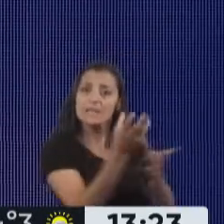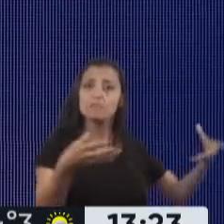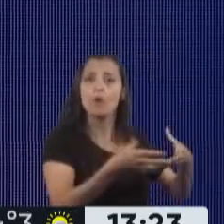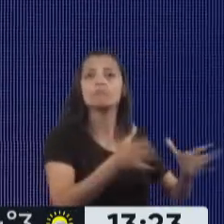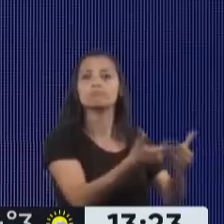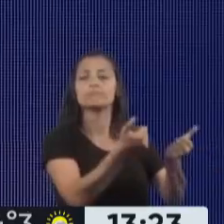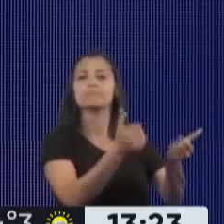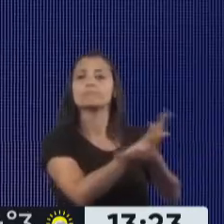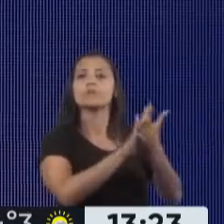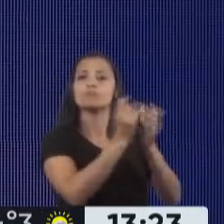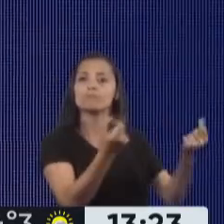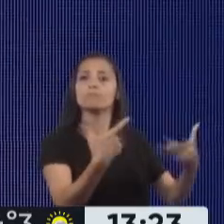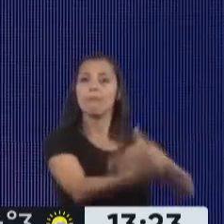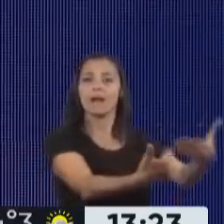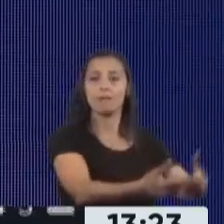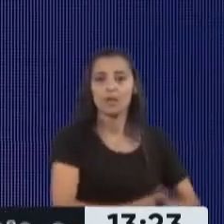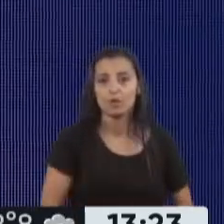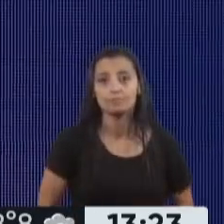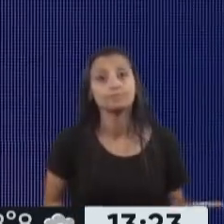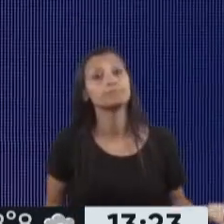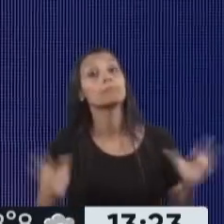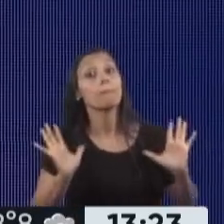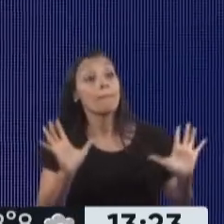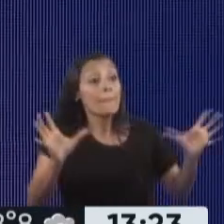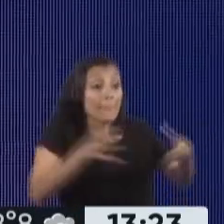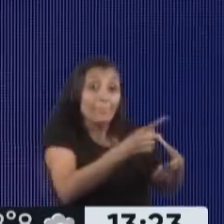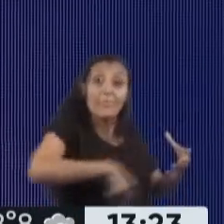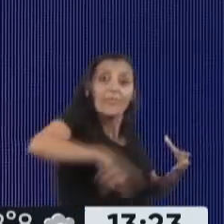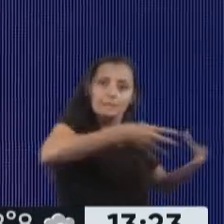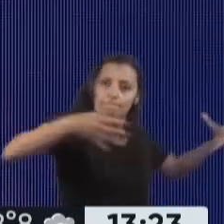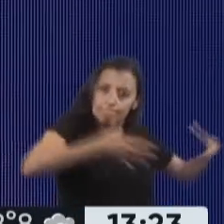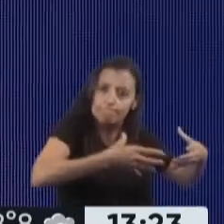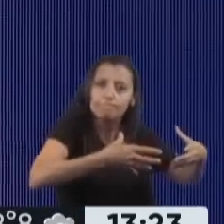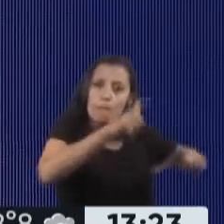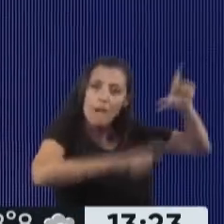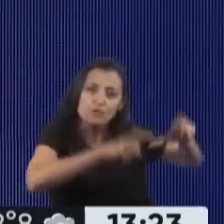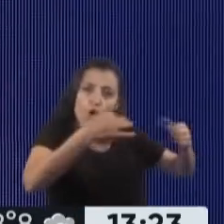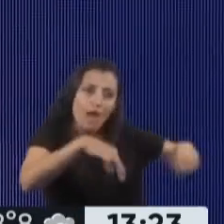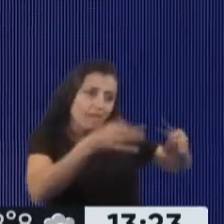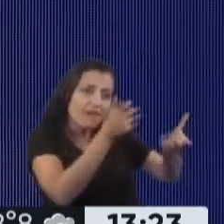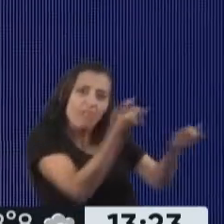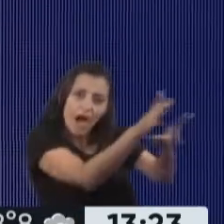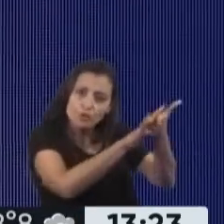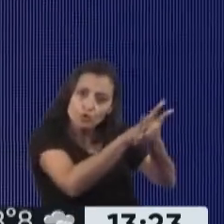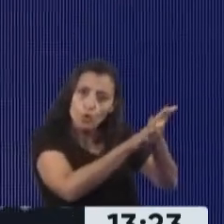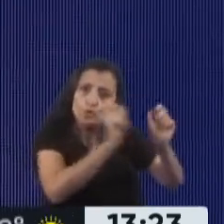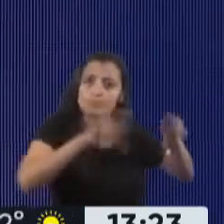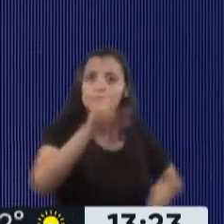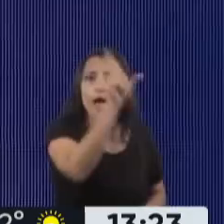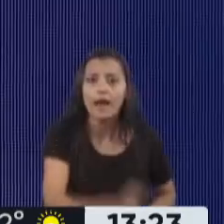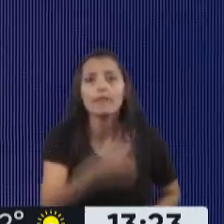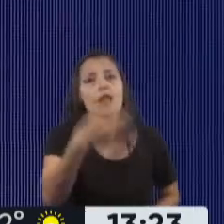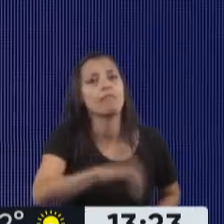rápido. Ahora, ese tribunal local está obligado